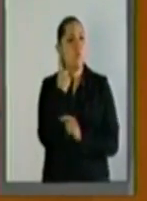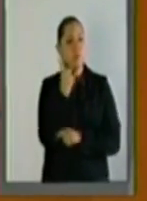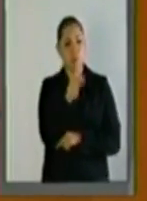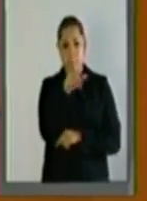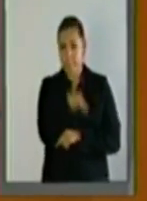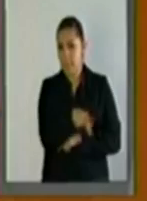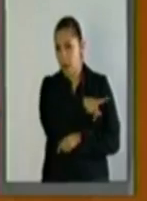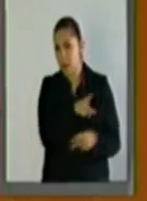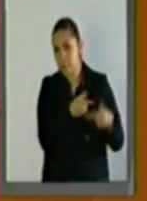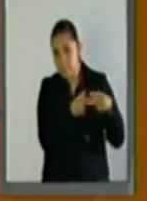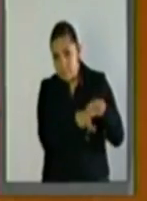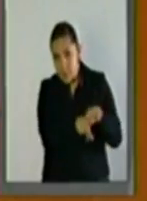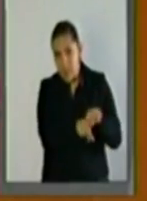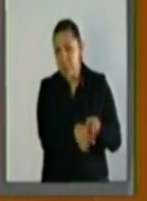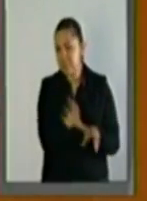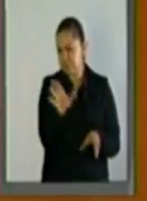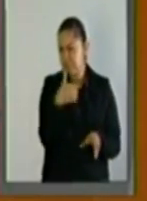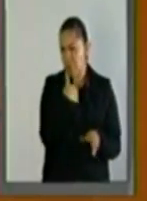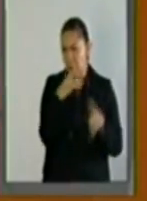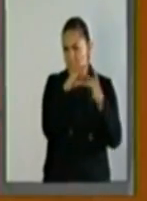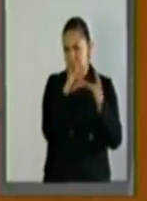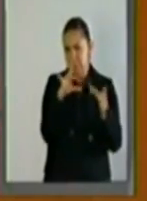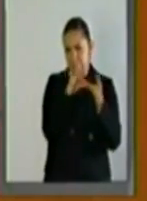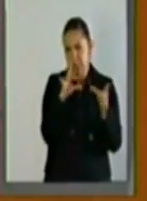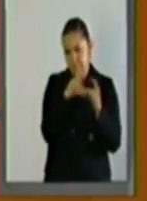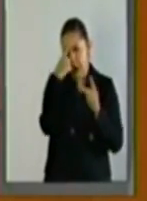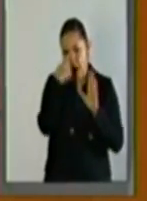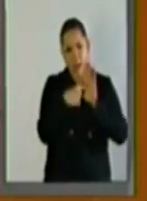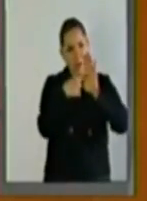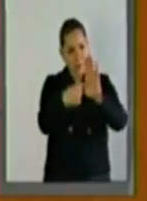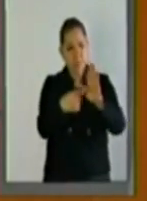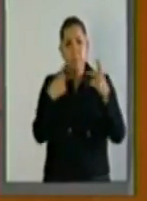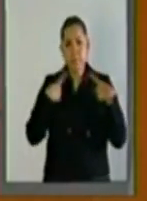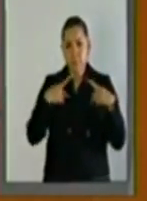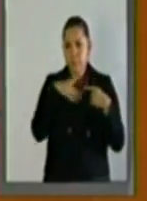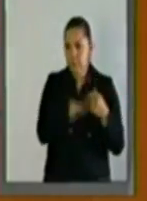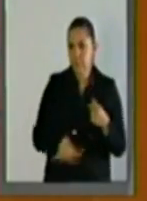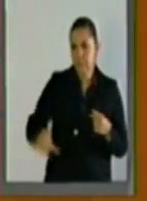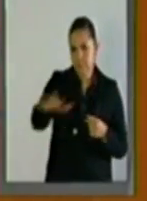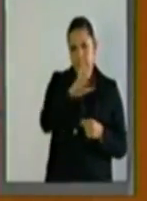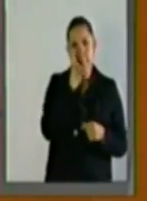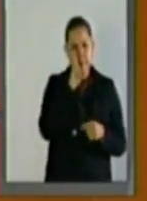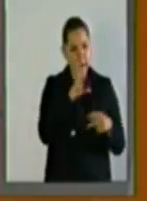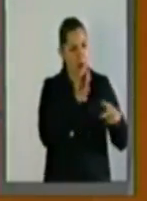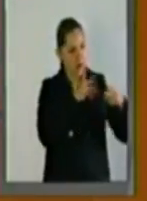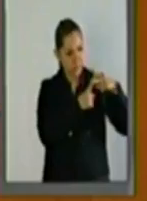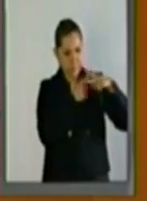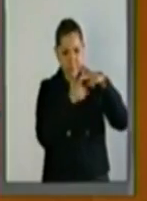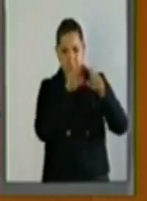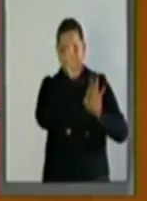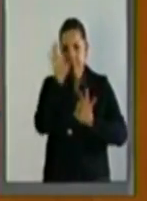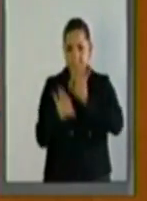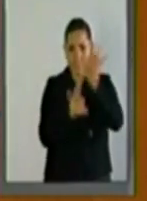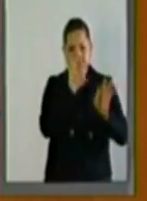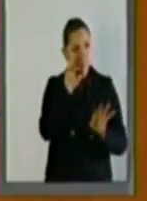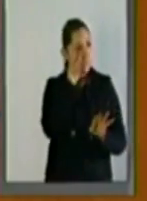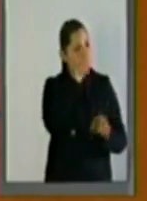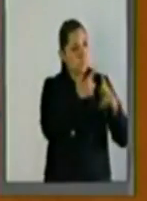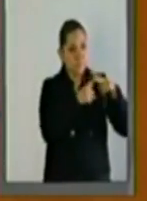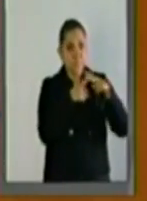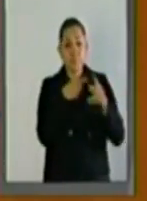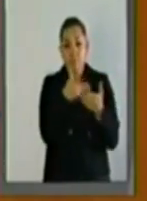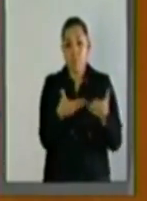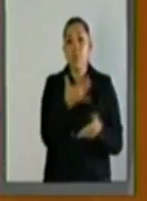para ilustrar a la audiencia, pues vamos viendo una estadística. La gasolina